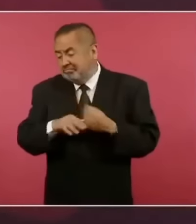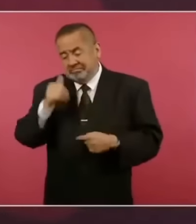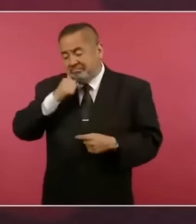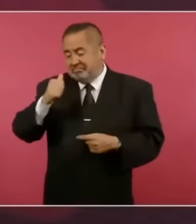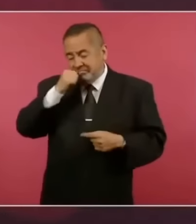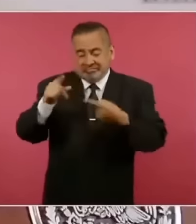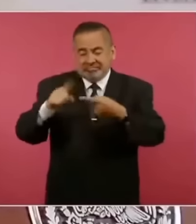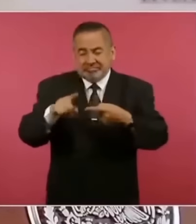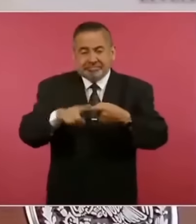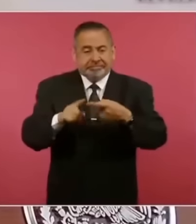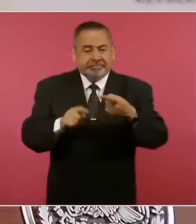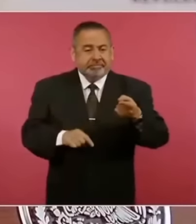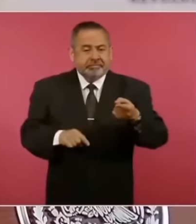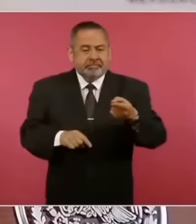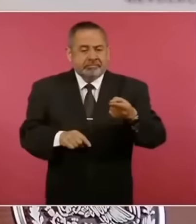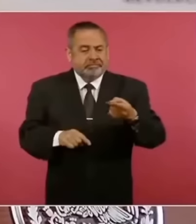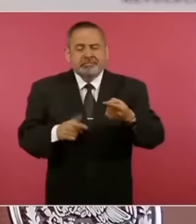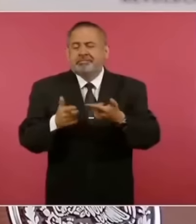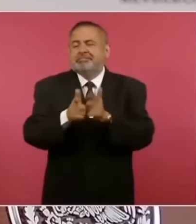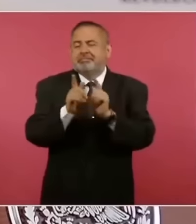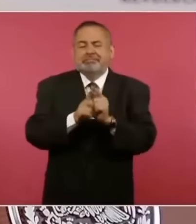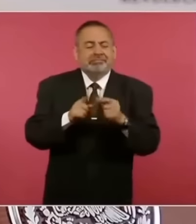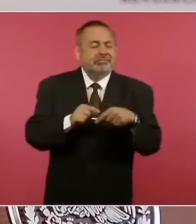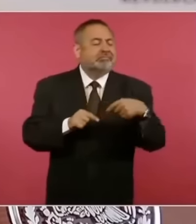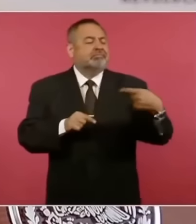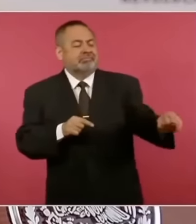nosotros del bloque